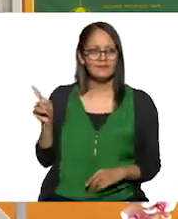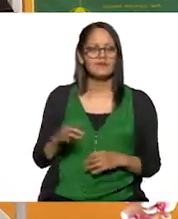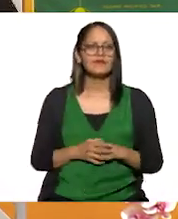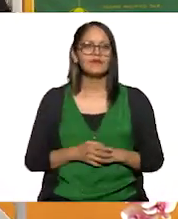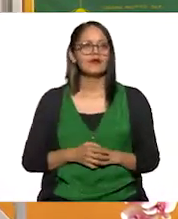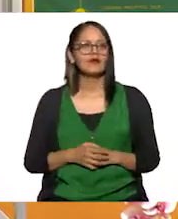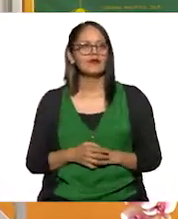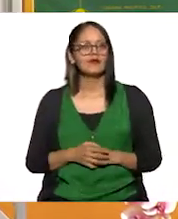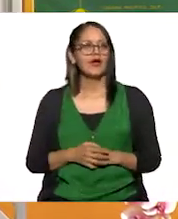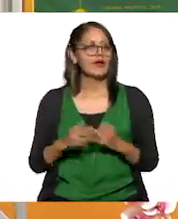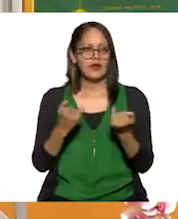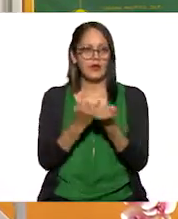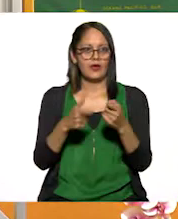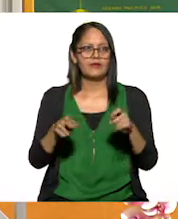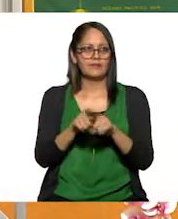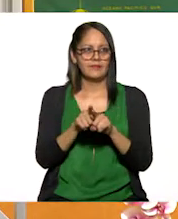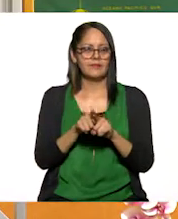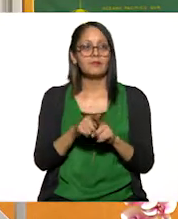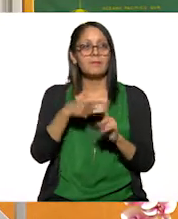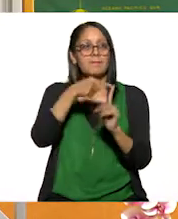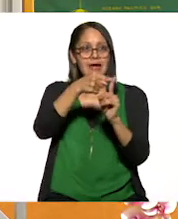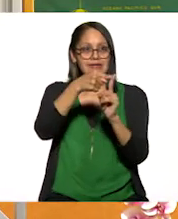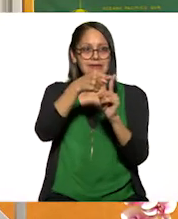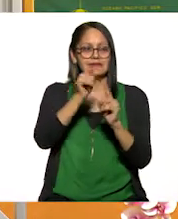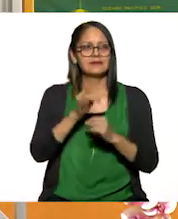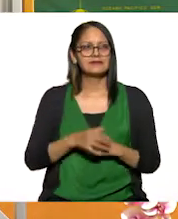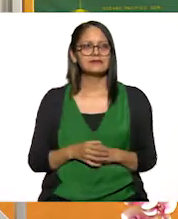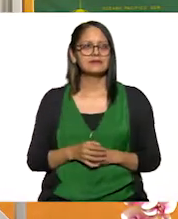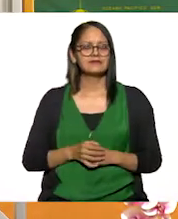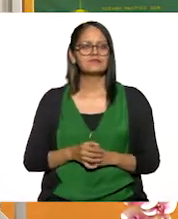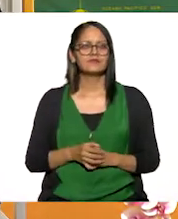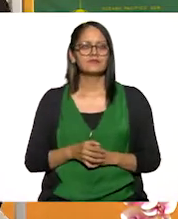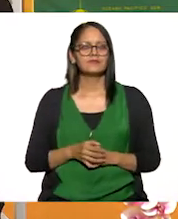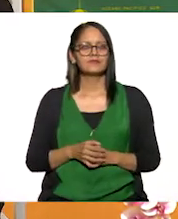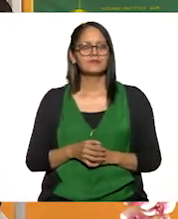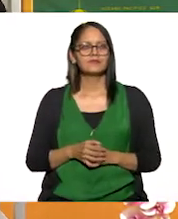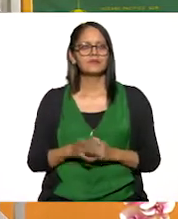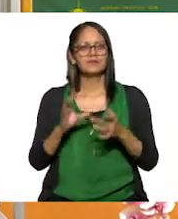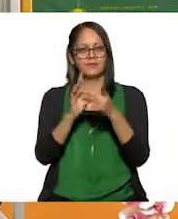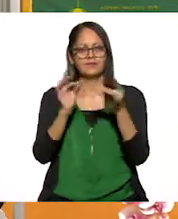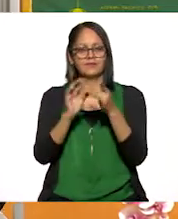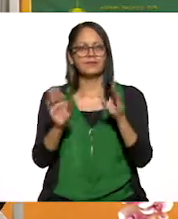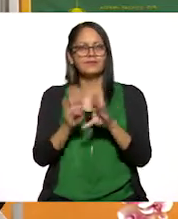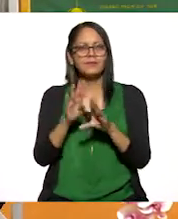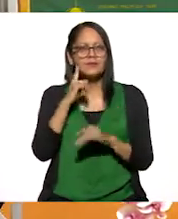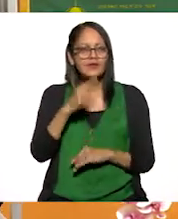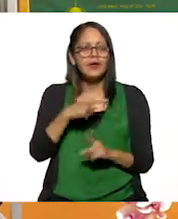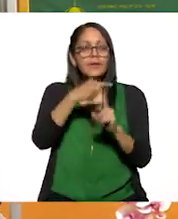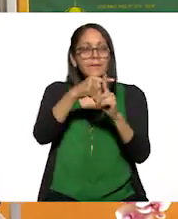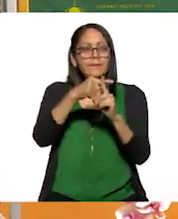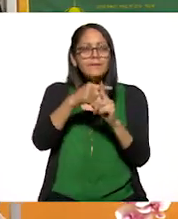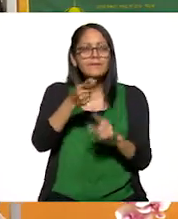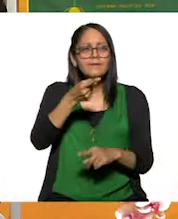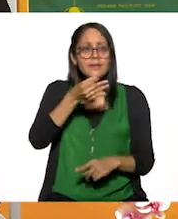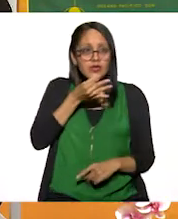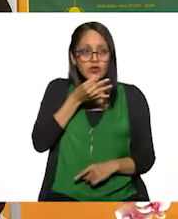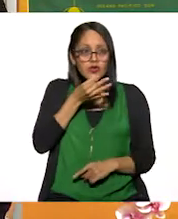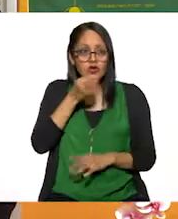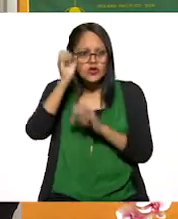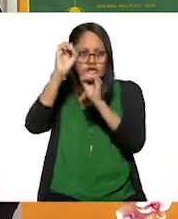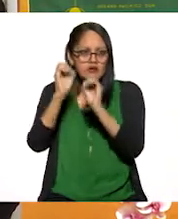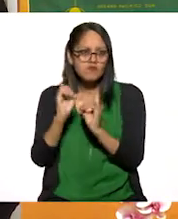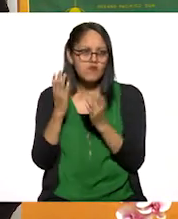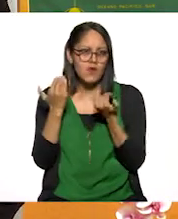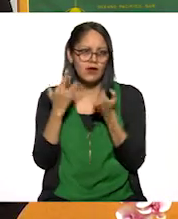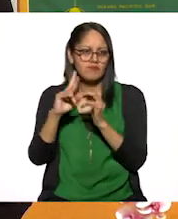Nosotros vamos a colocar igual el signo de la suma. Y vamos a ver, ¿vamos a sumar minutos? No. Entonces vamos